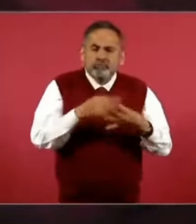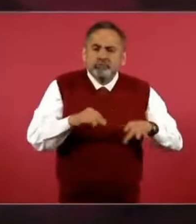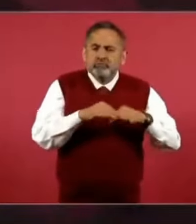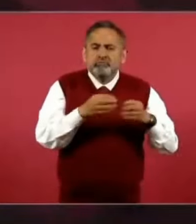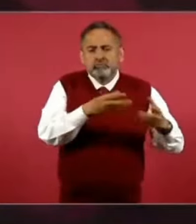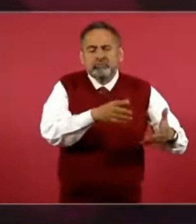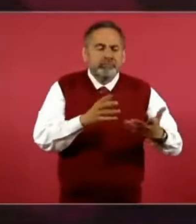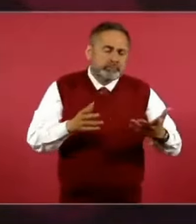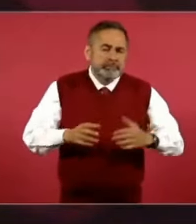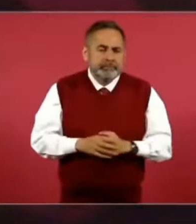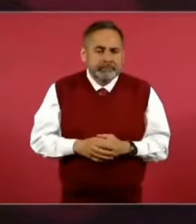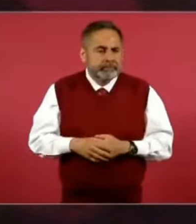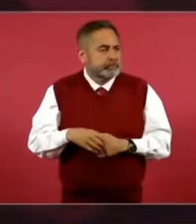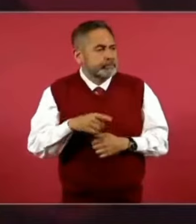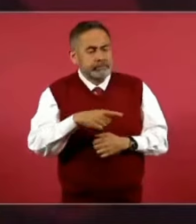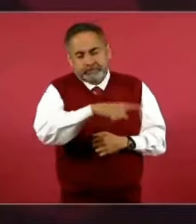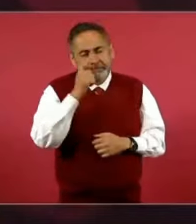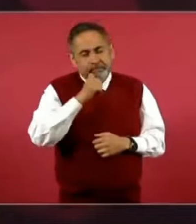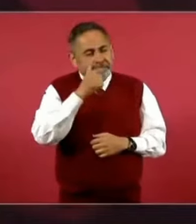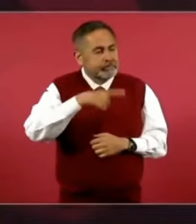Se hace una fiesta